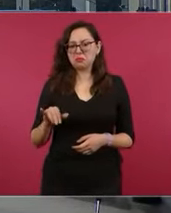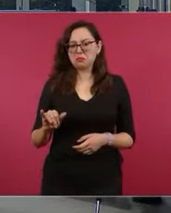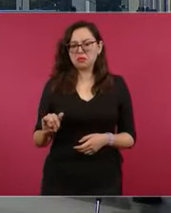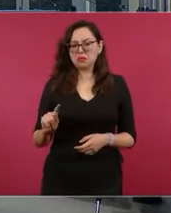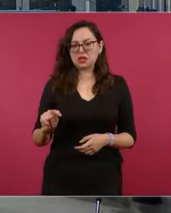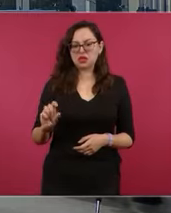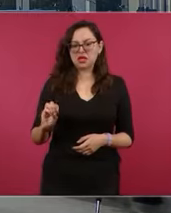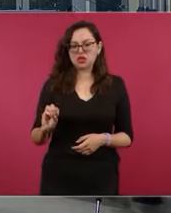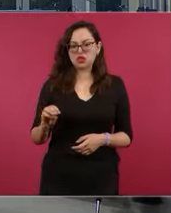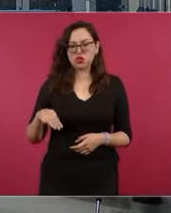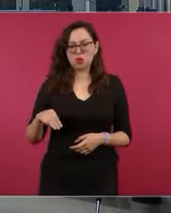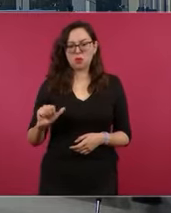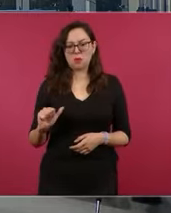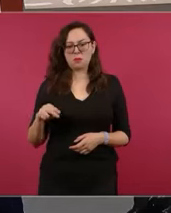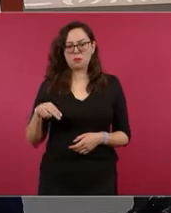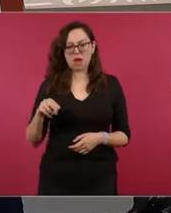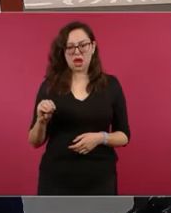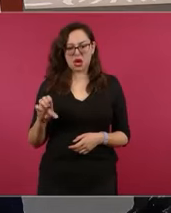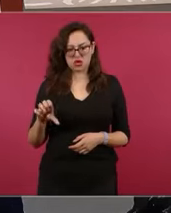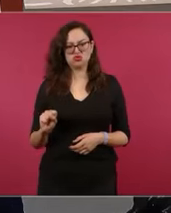Sí, el que miente,